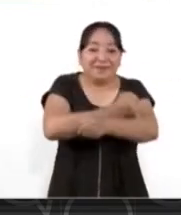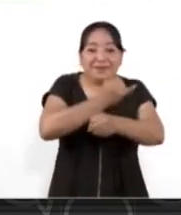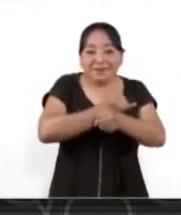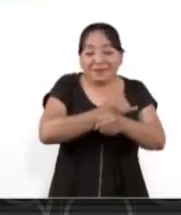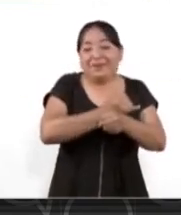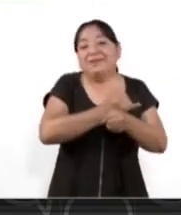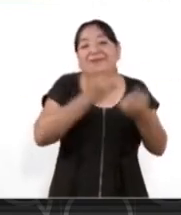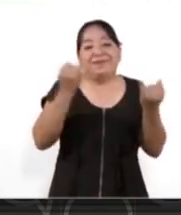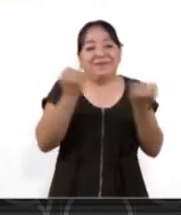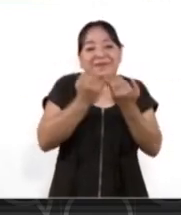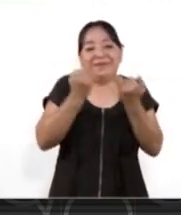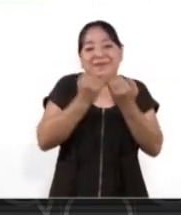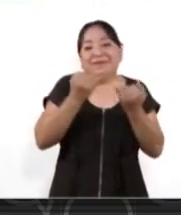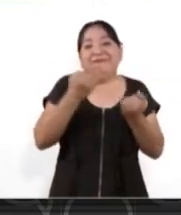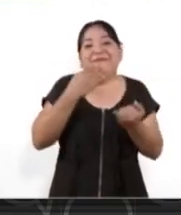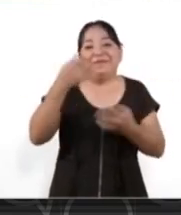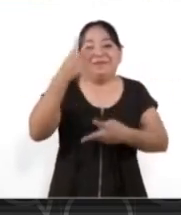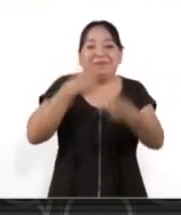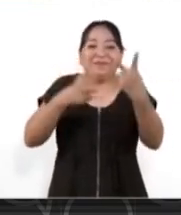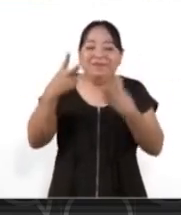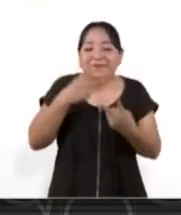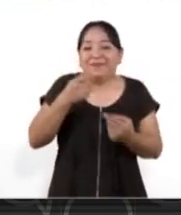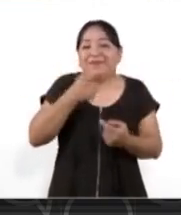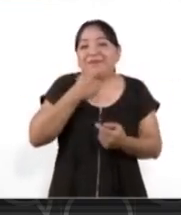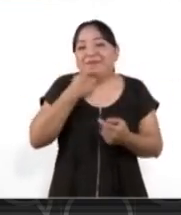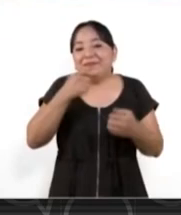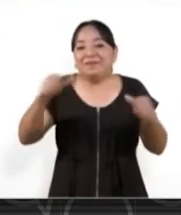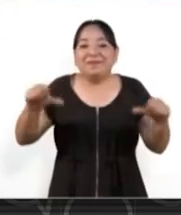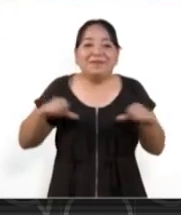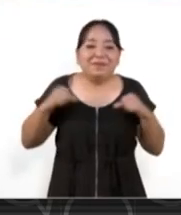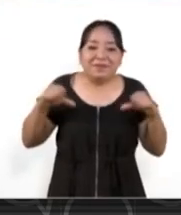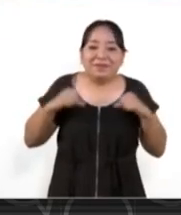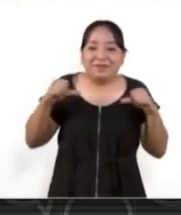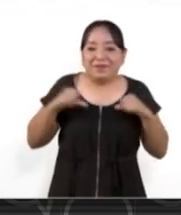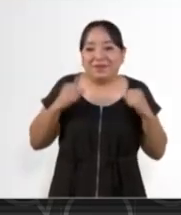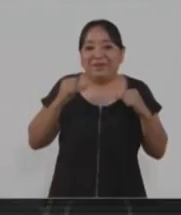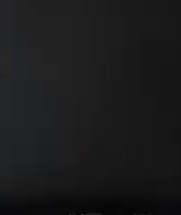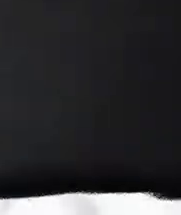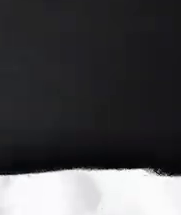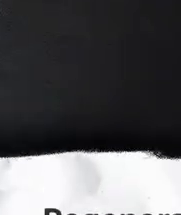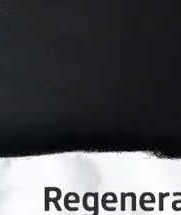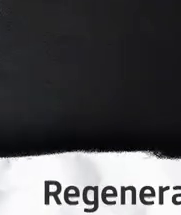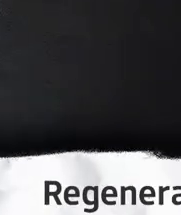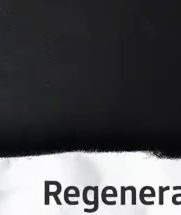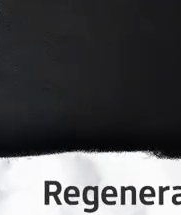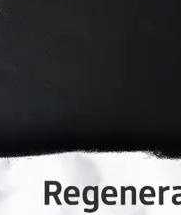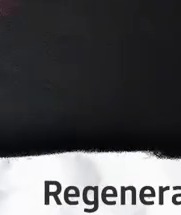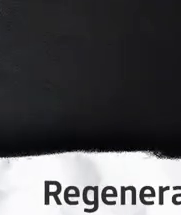sobre todo para todos los niños y niñas, adolescentes, que disfruten este bello deporte.